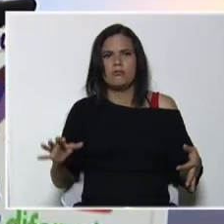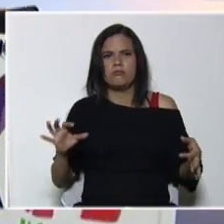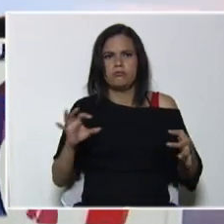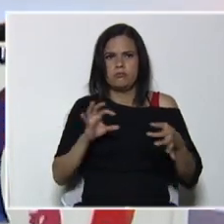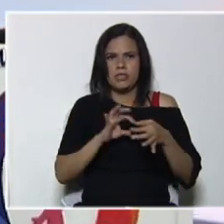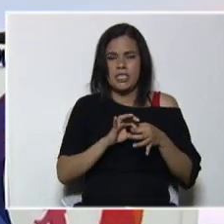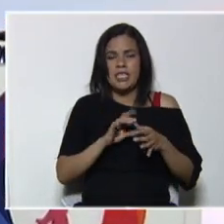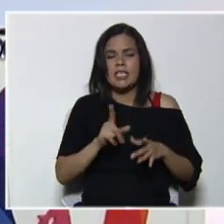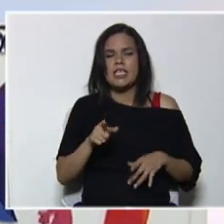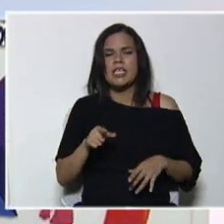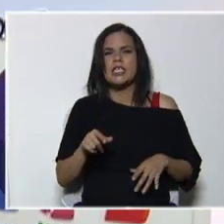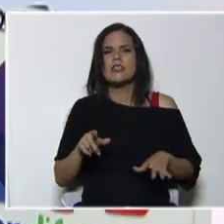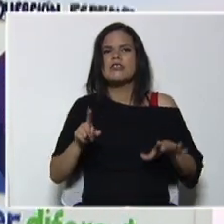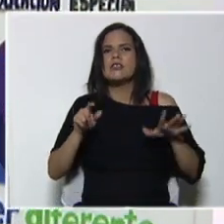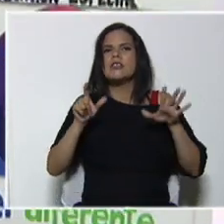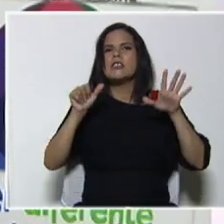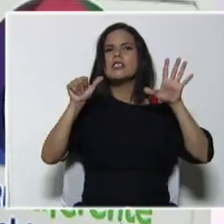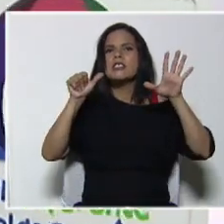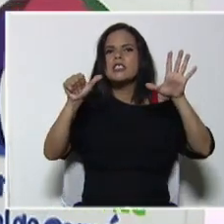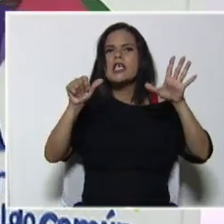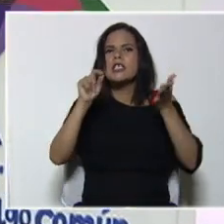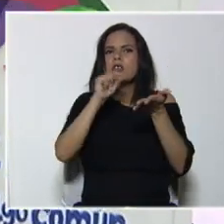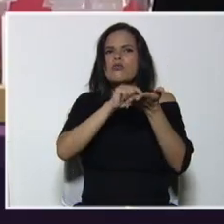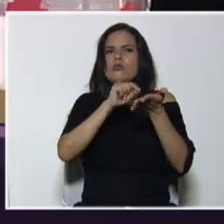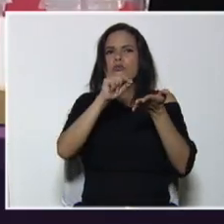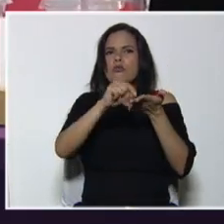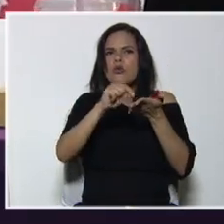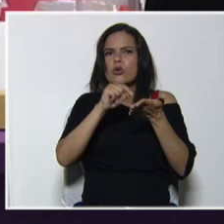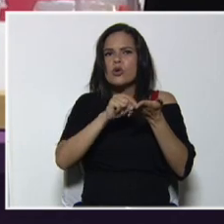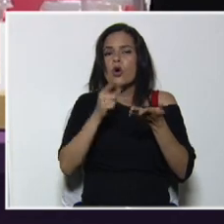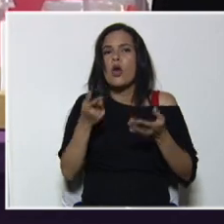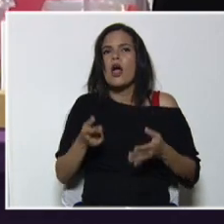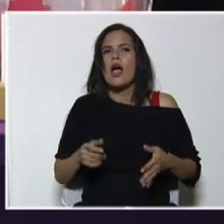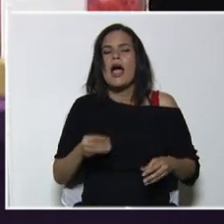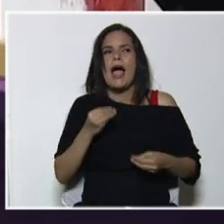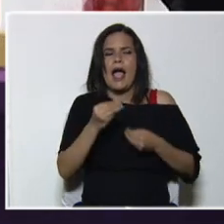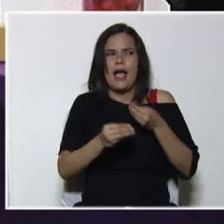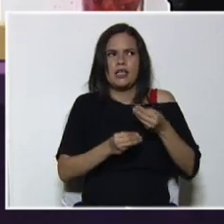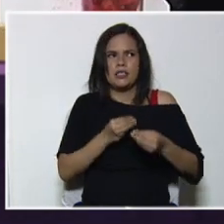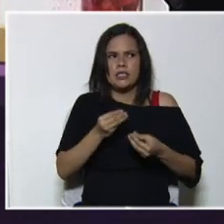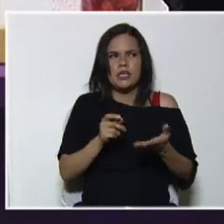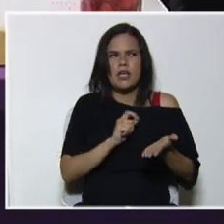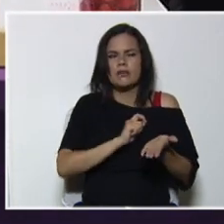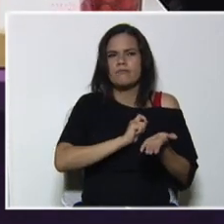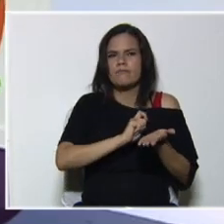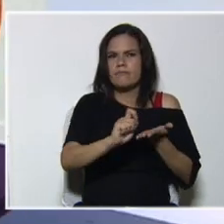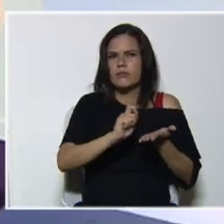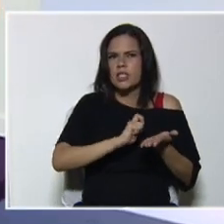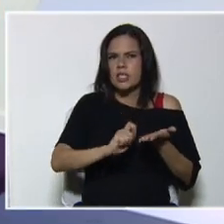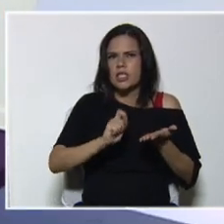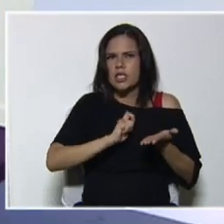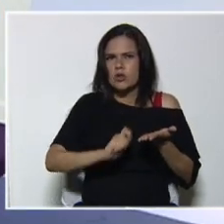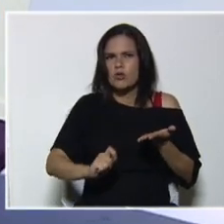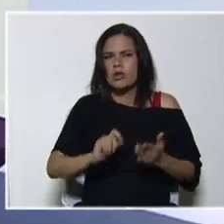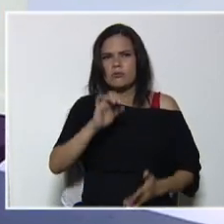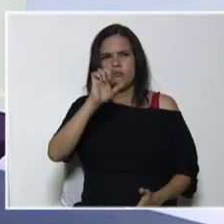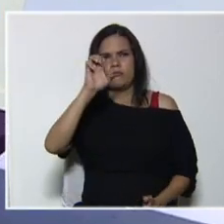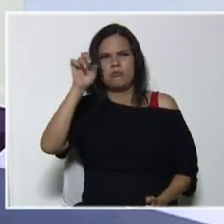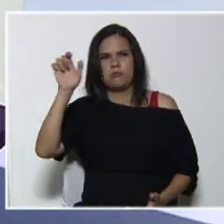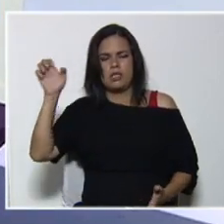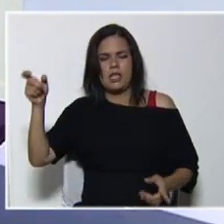6 puntos, el realizar las combinaciones necesarias para la escritura de letras,